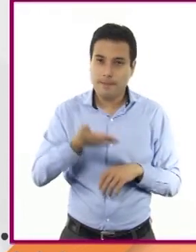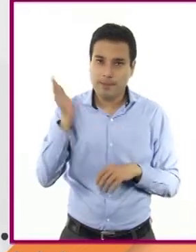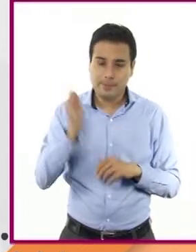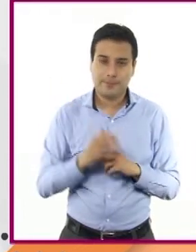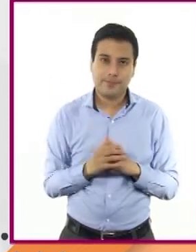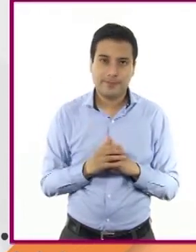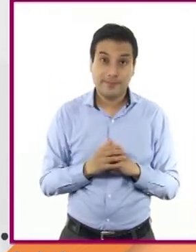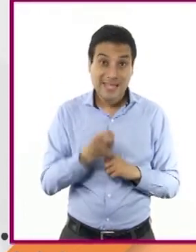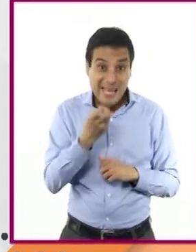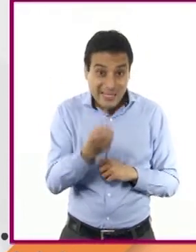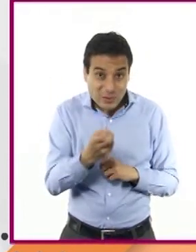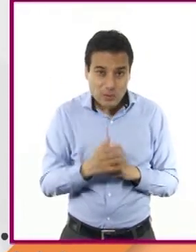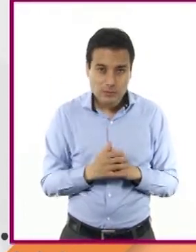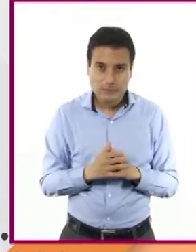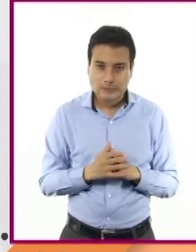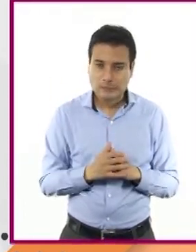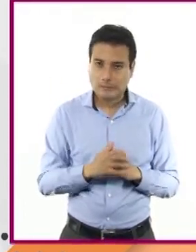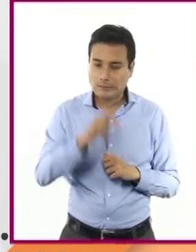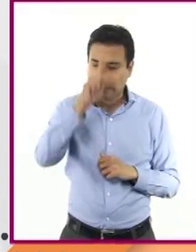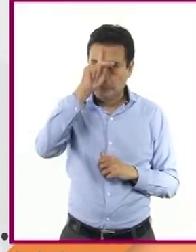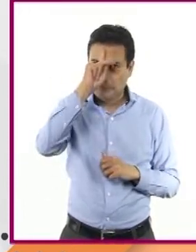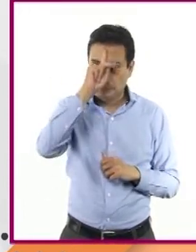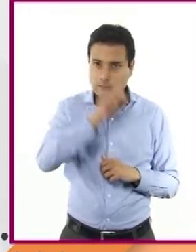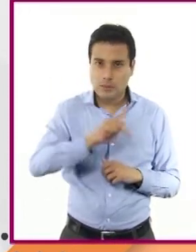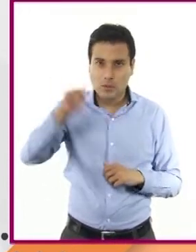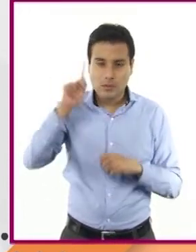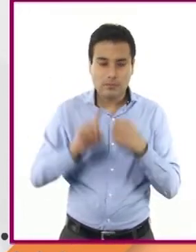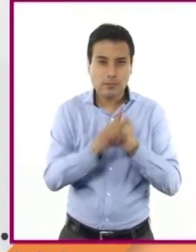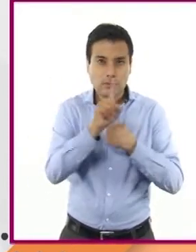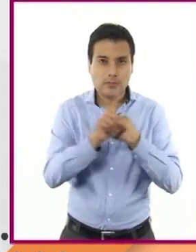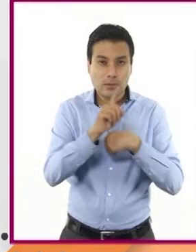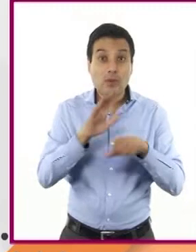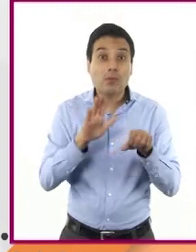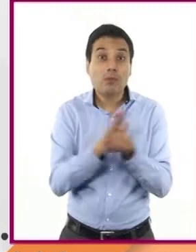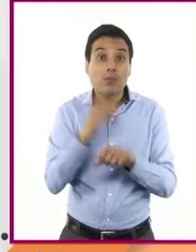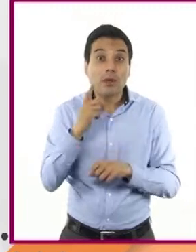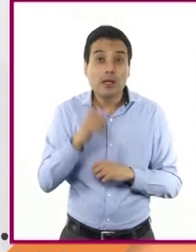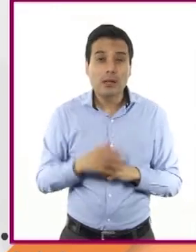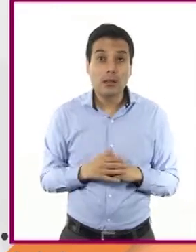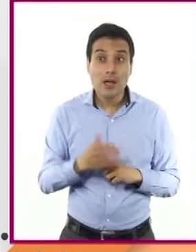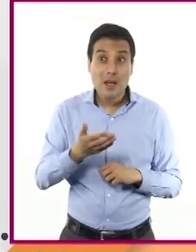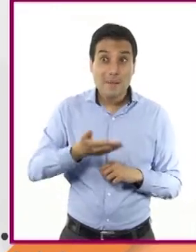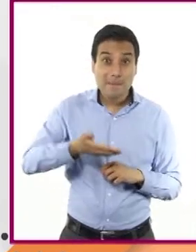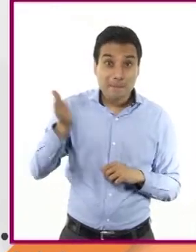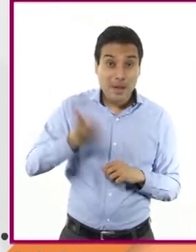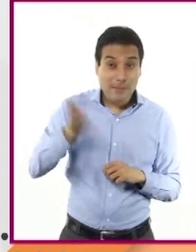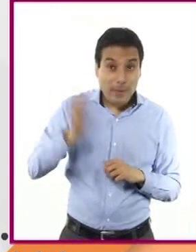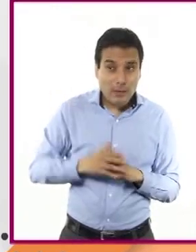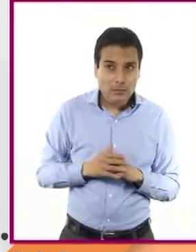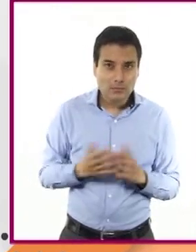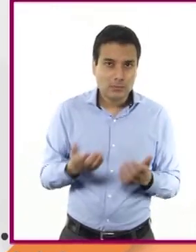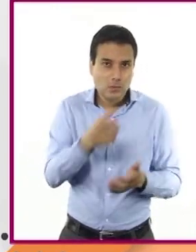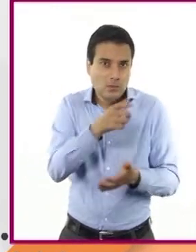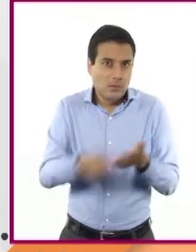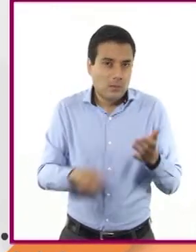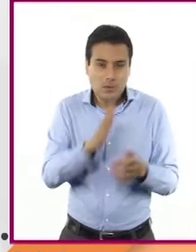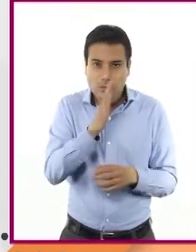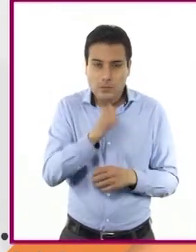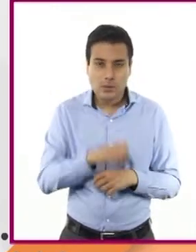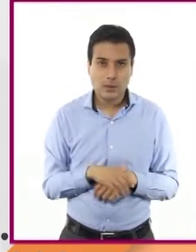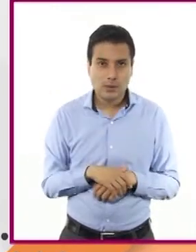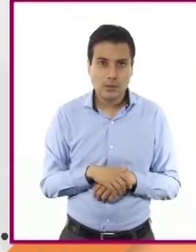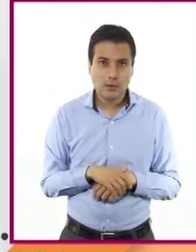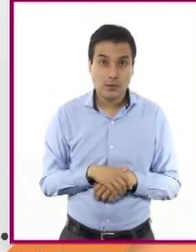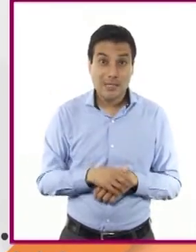hecho, complicó aún más la situación, pues entre más desempleados hubiera, menos podían comprar mercancías,